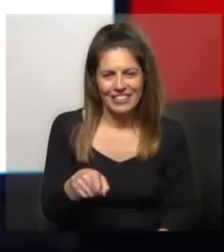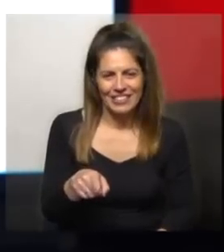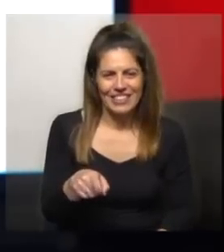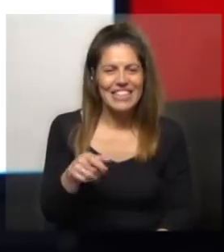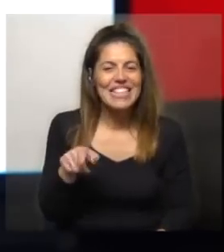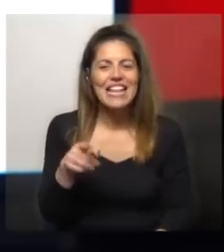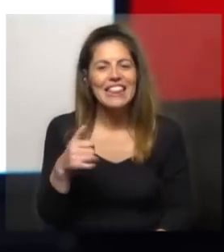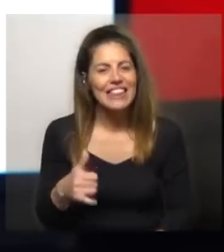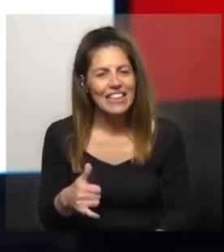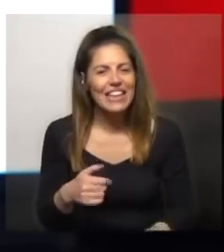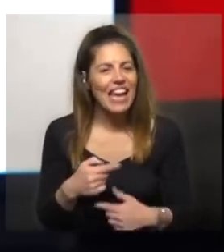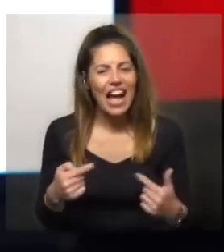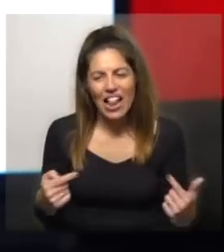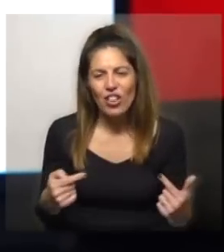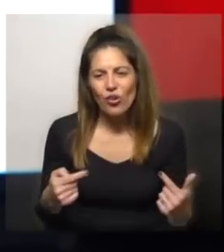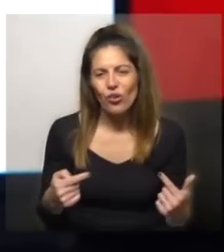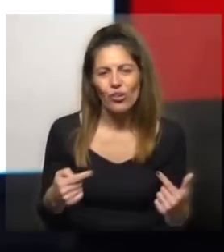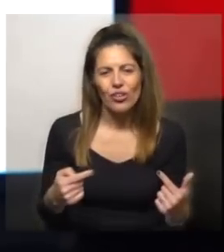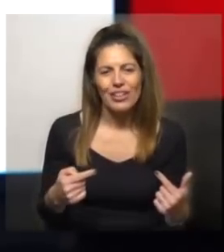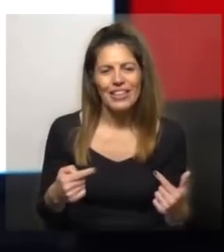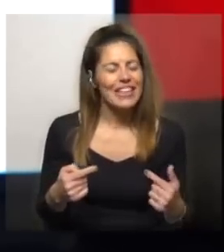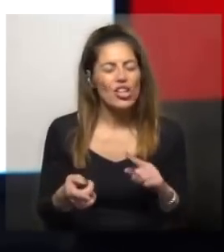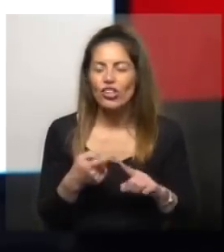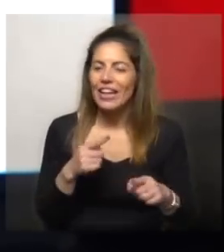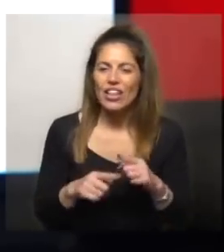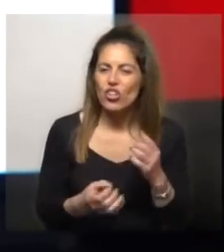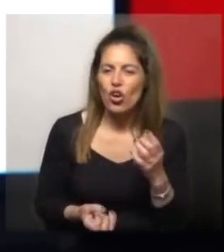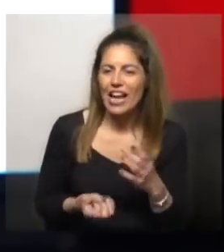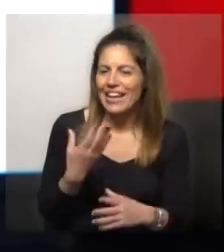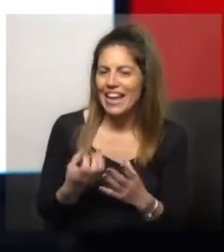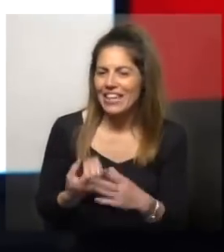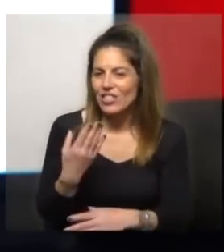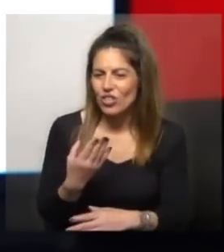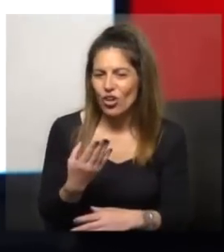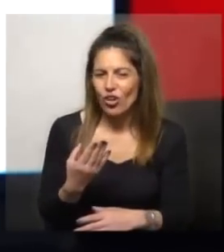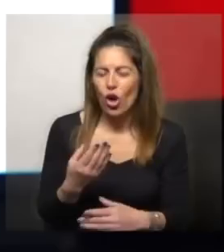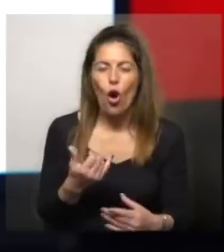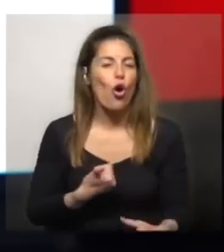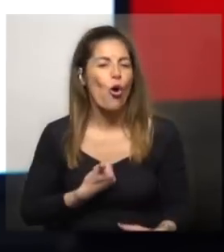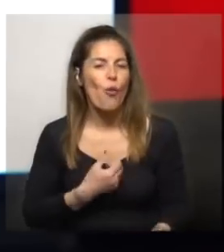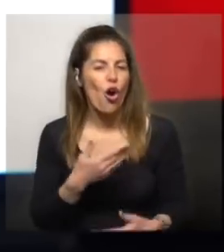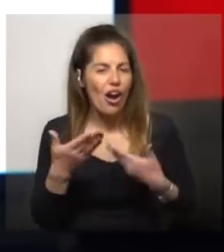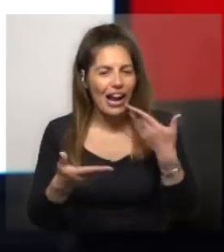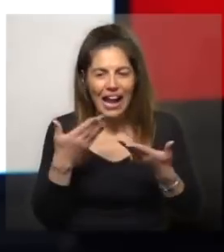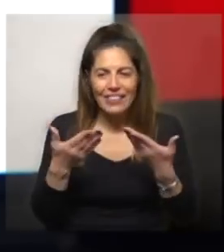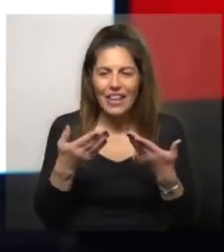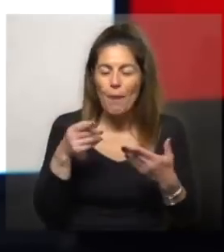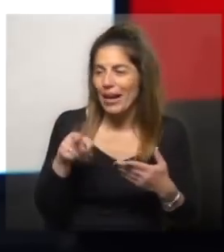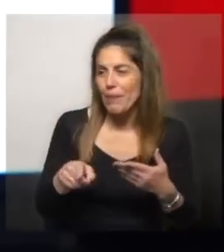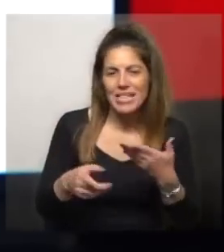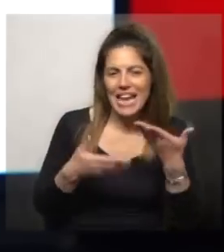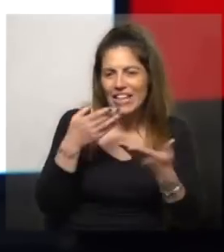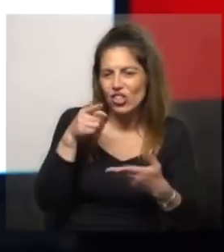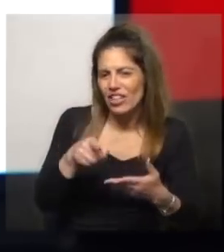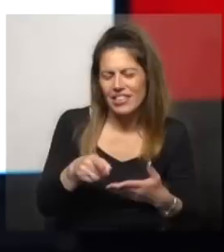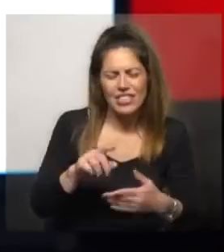tiene algo que no que no tiene que ver con la creación o con ni con cómo canta O sea que para mí las canciones de Ana son